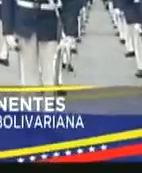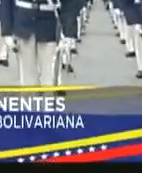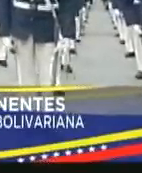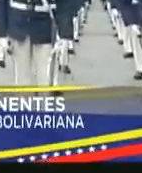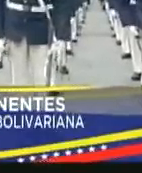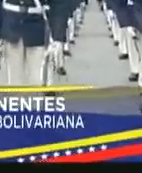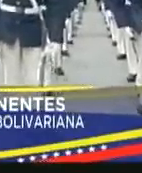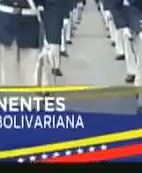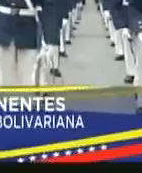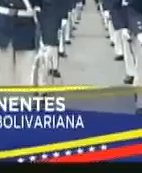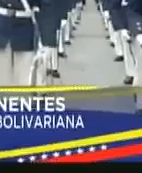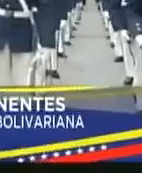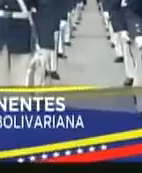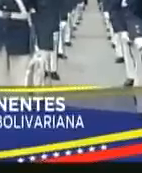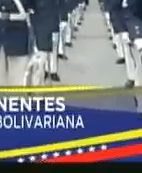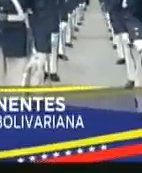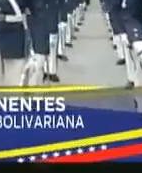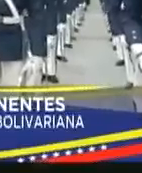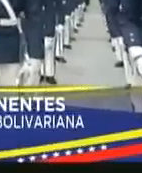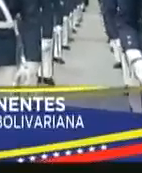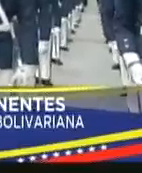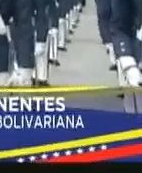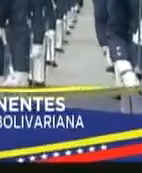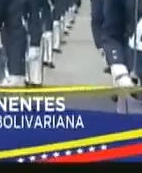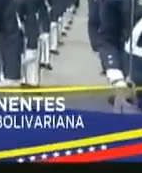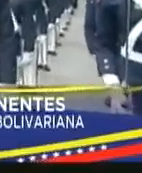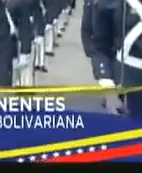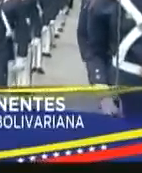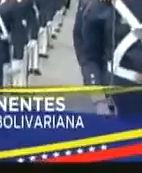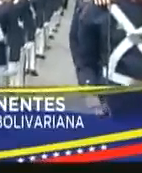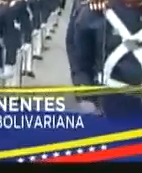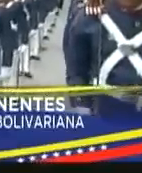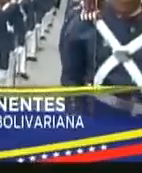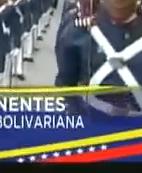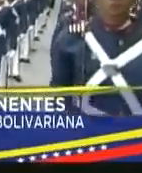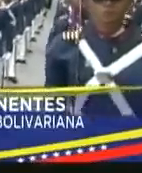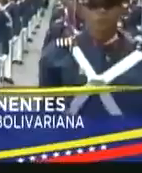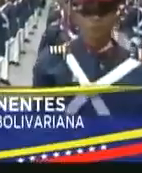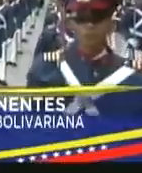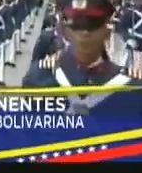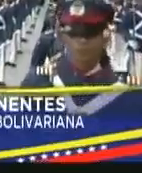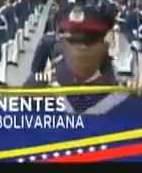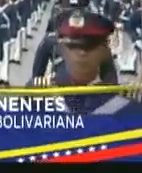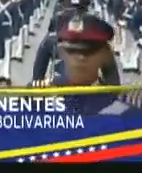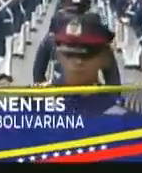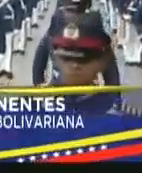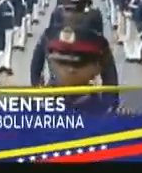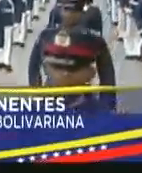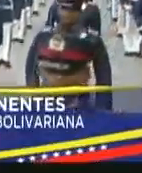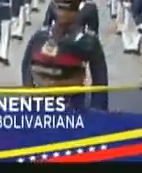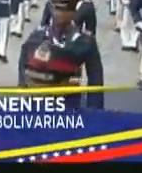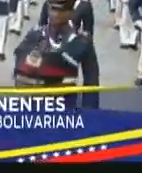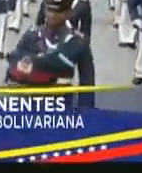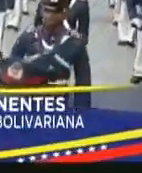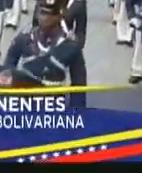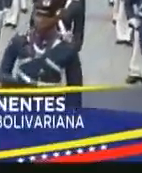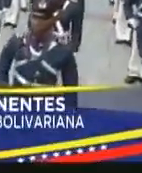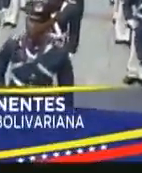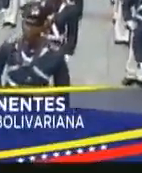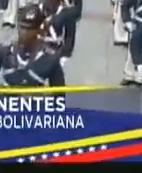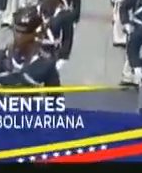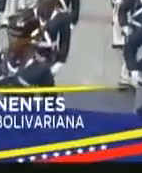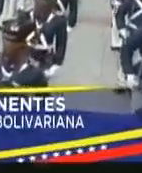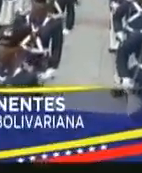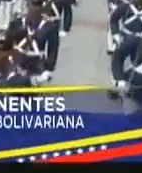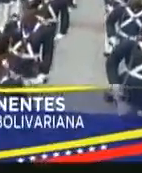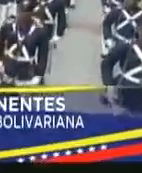el comandante en jefe de la Fuerza Armada Nacional Bolivariana, Nicolás. El ciudadano general de brigada, Juan Leonardo Justi